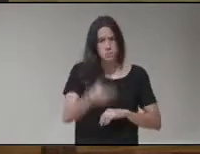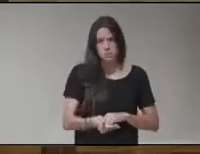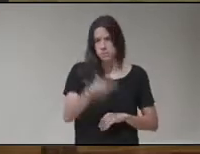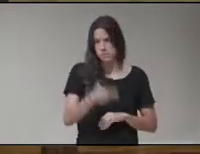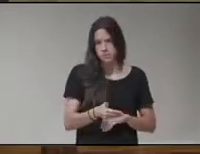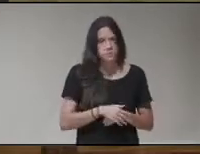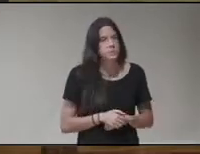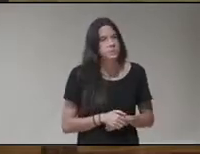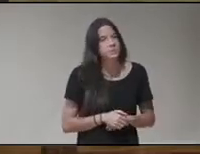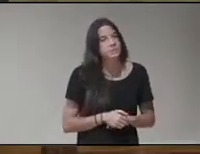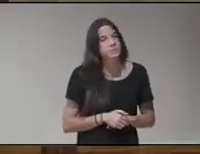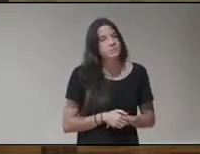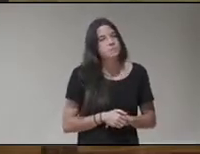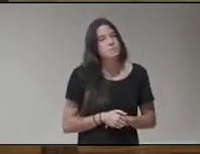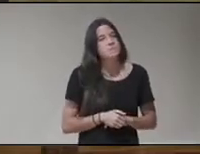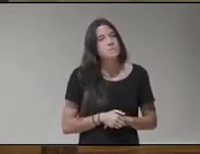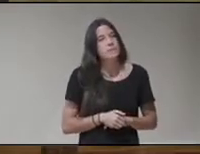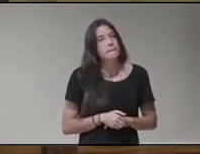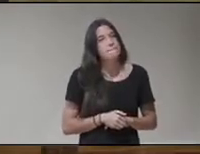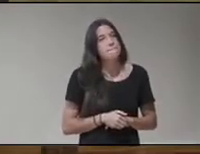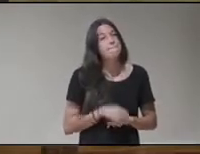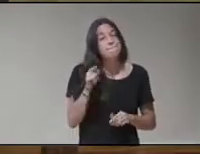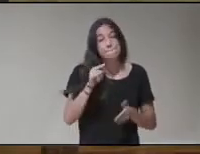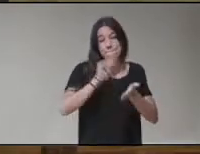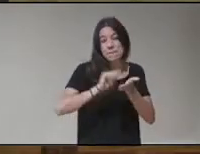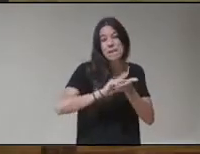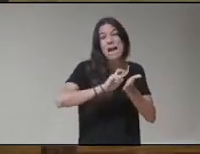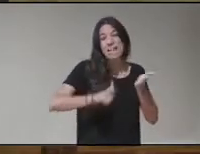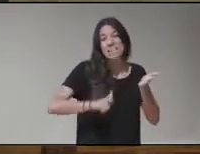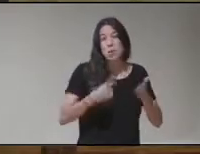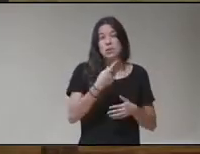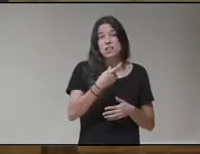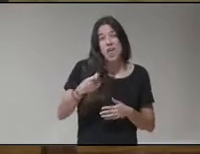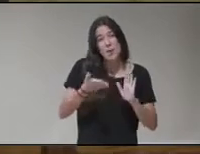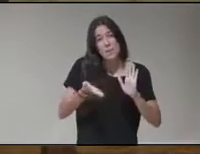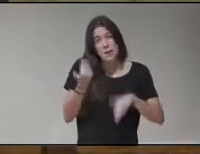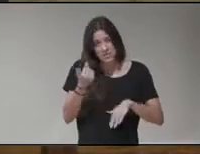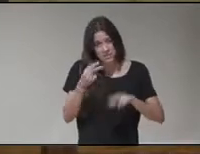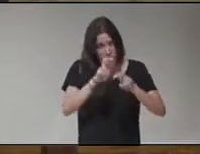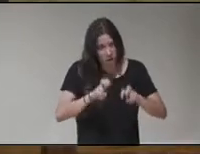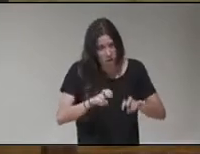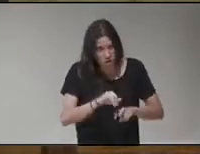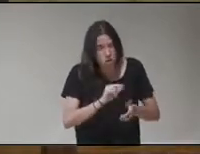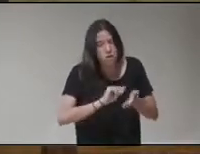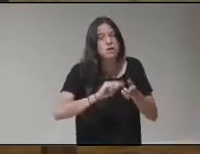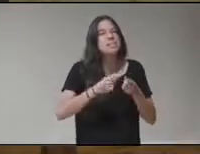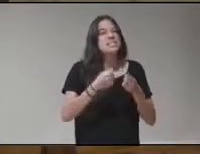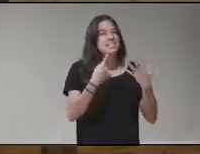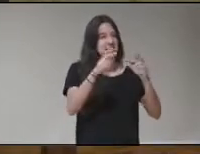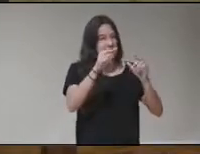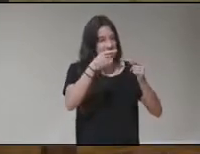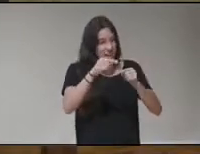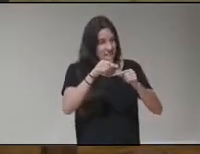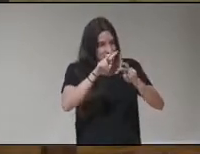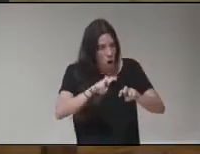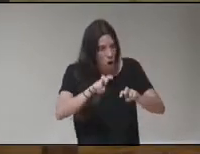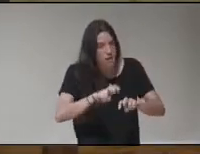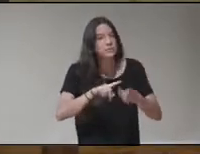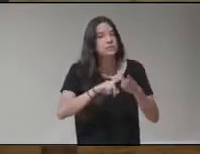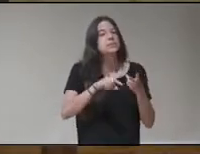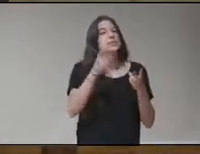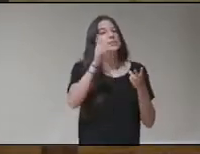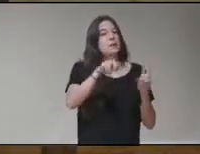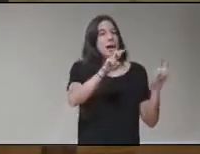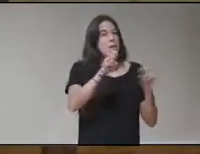eso. Ha escrito más de 100 artículos de investigación, 6 revisiones, más de 30 capítulos